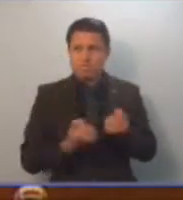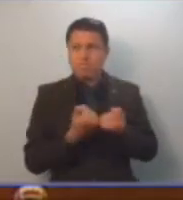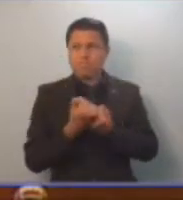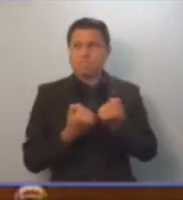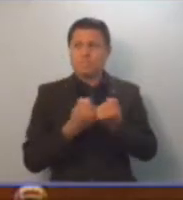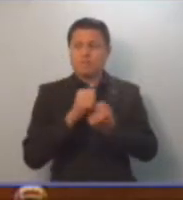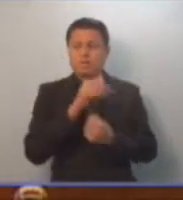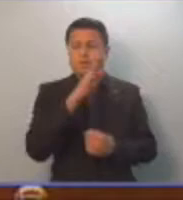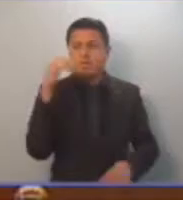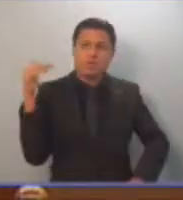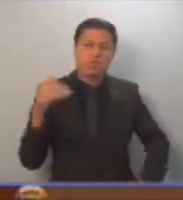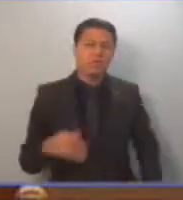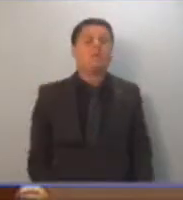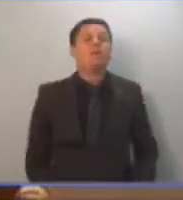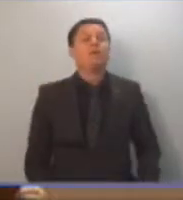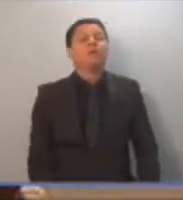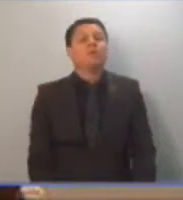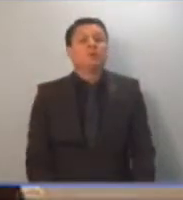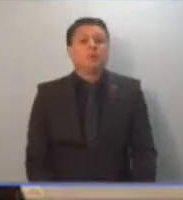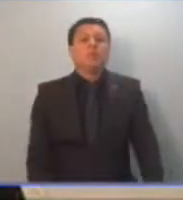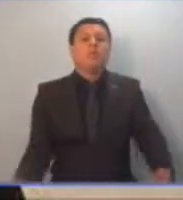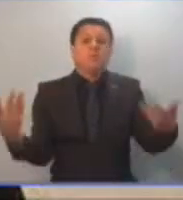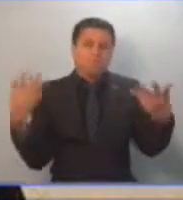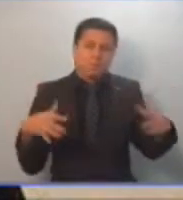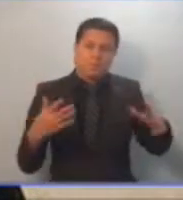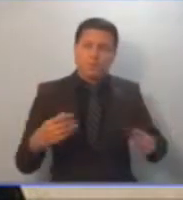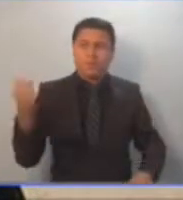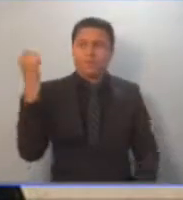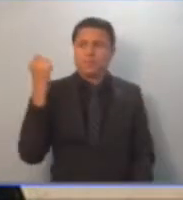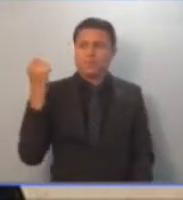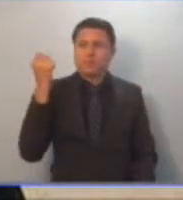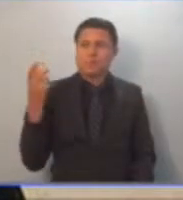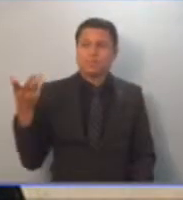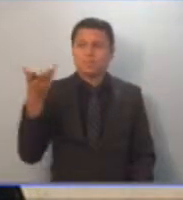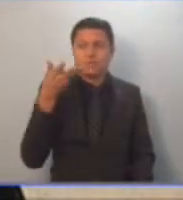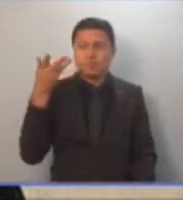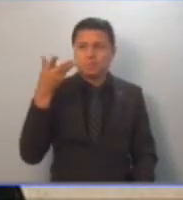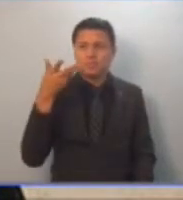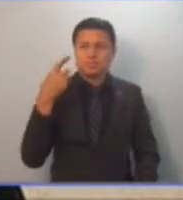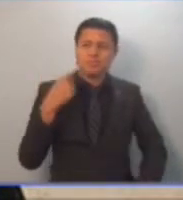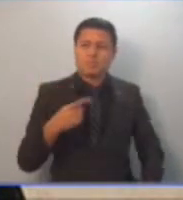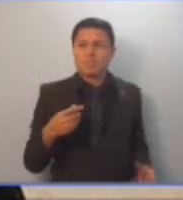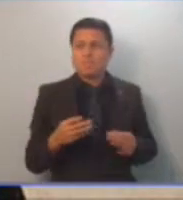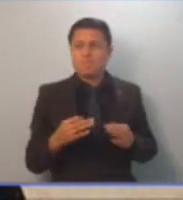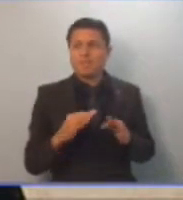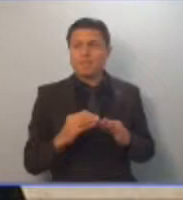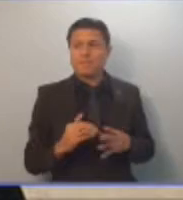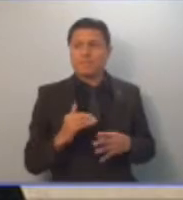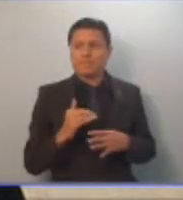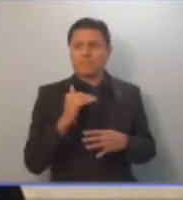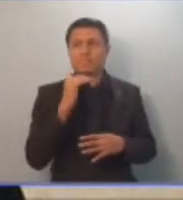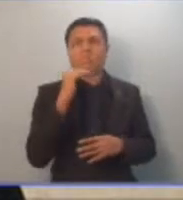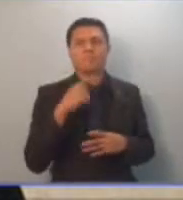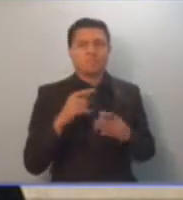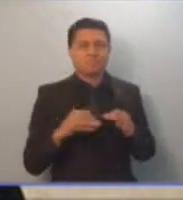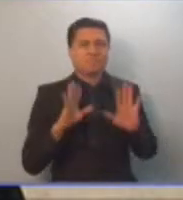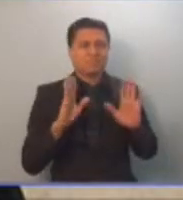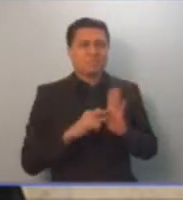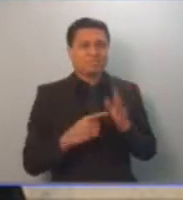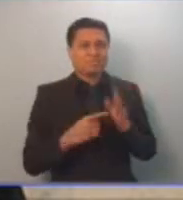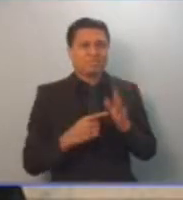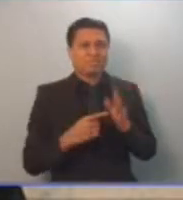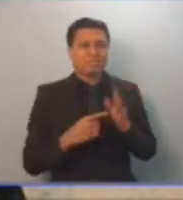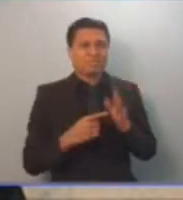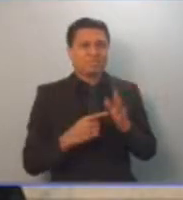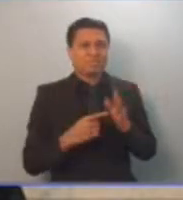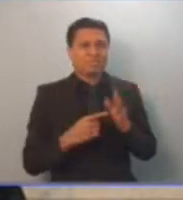internacional. De hecho, la relevancia del nombramiento de Monseñor Rosa Chávez no debe ser subestimado,